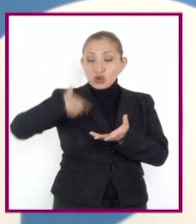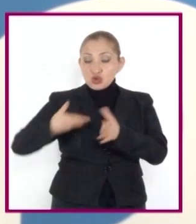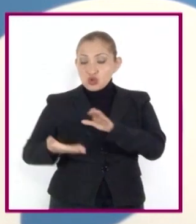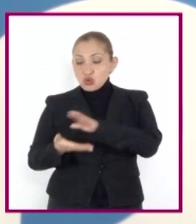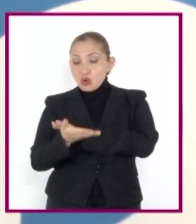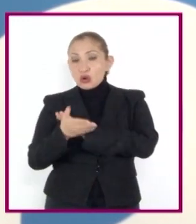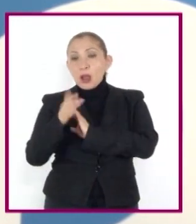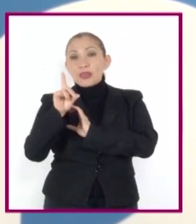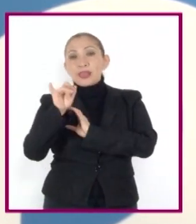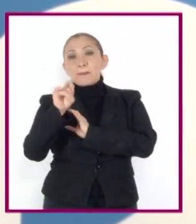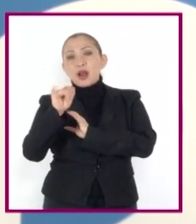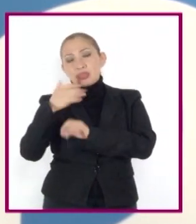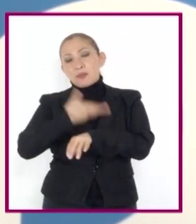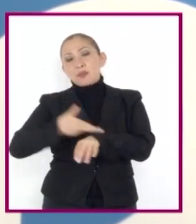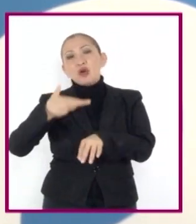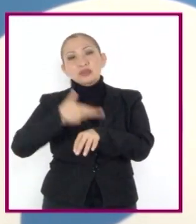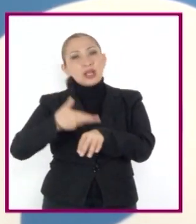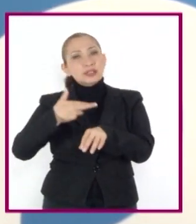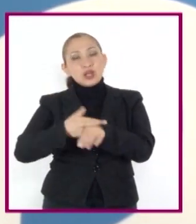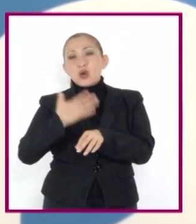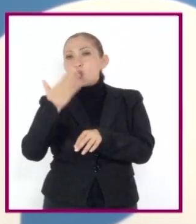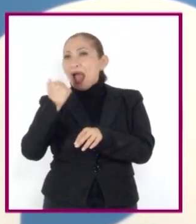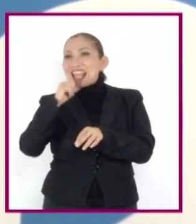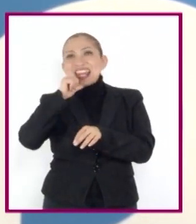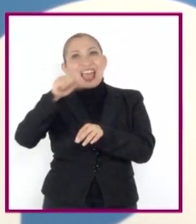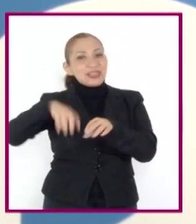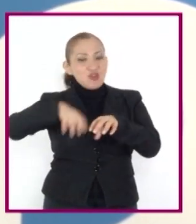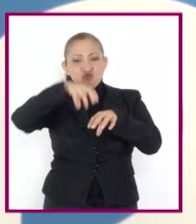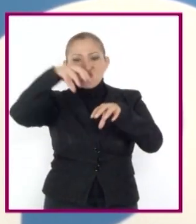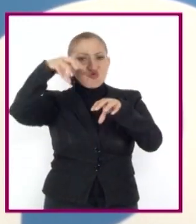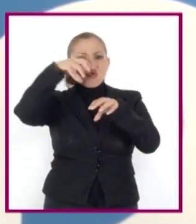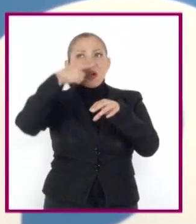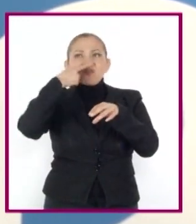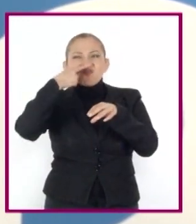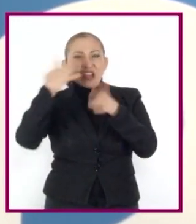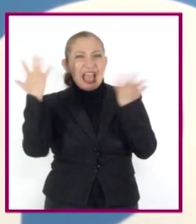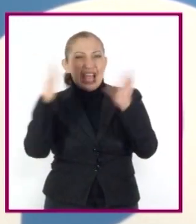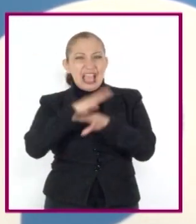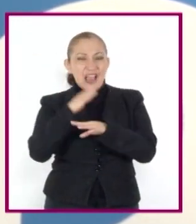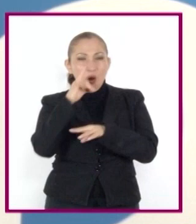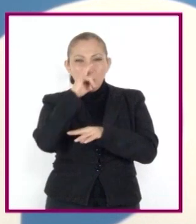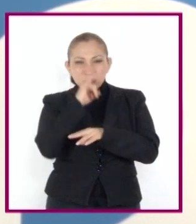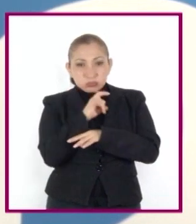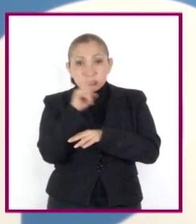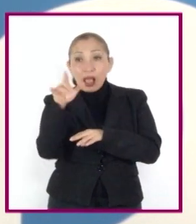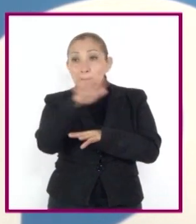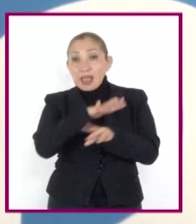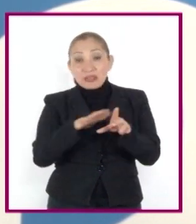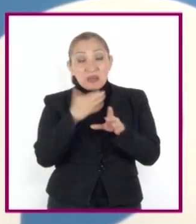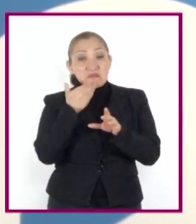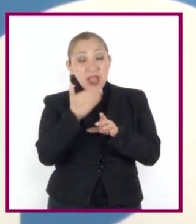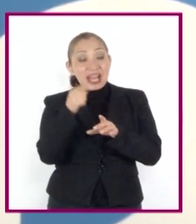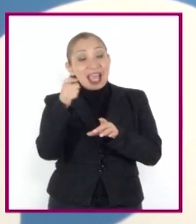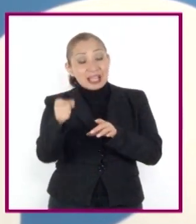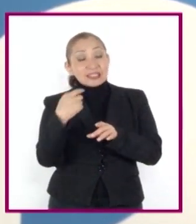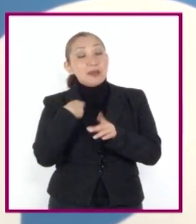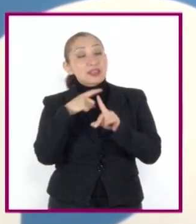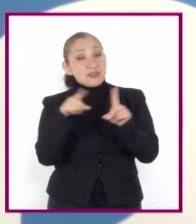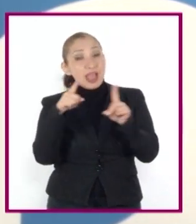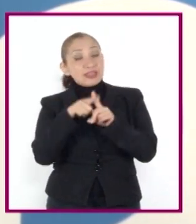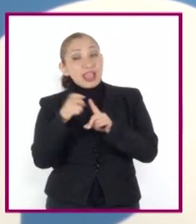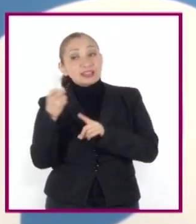de curado. Es un proceso que no emite ningún tipo de solvente que dañe el medio ambiente, siendo esta una de las